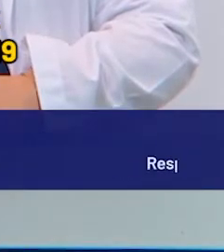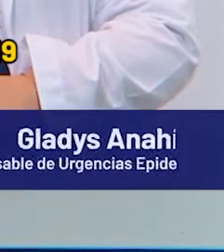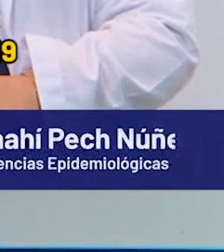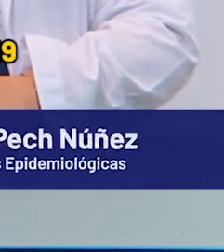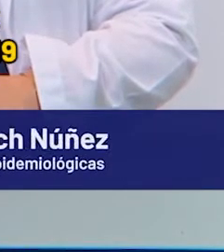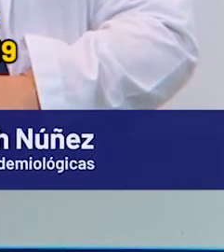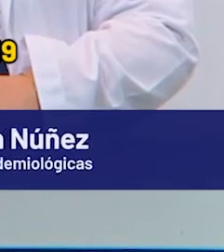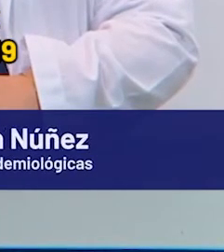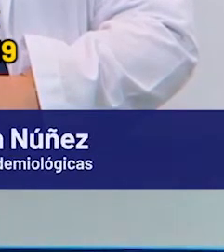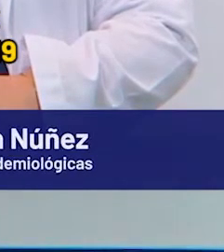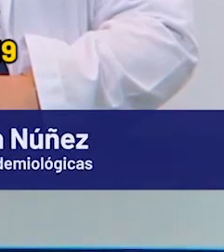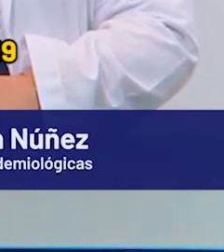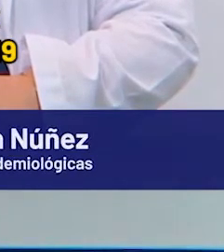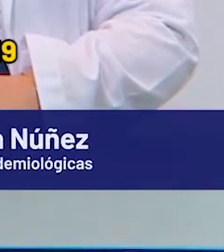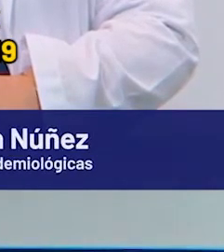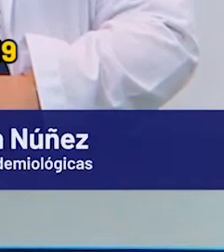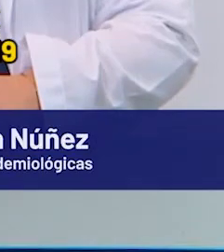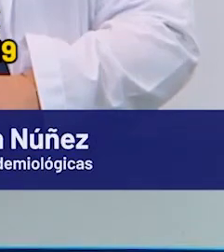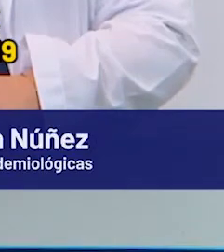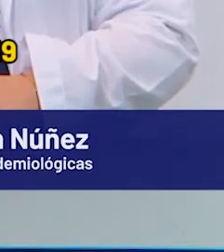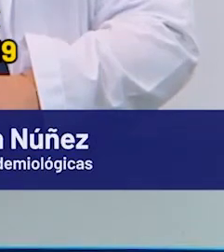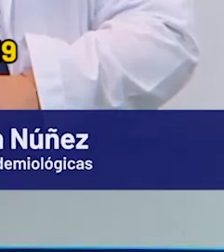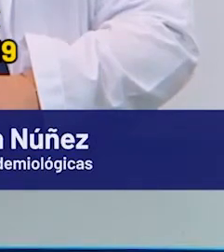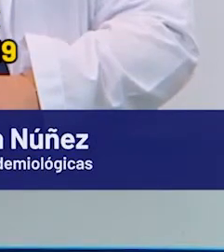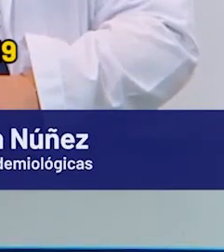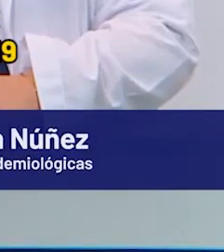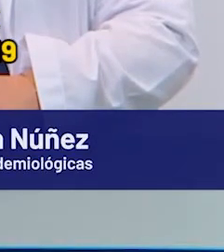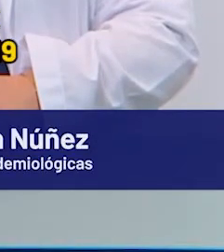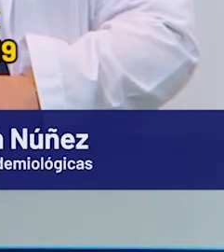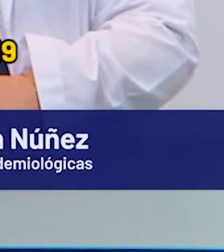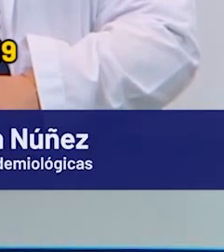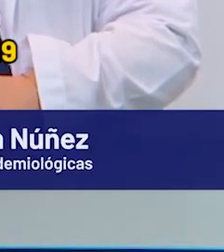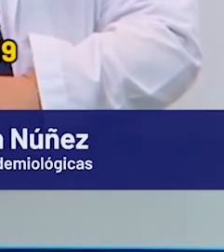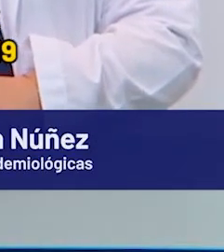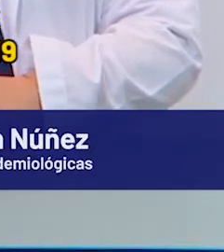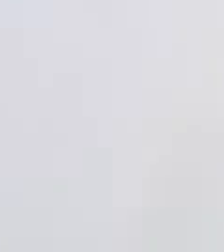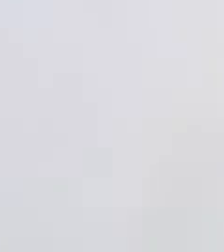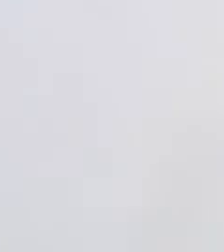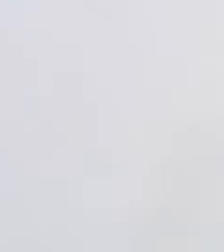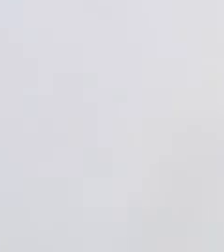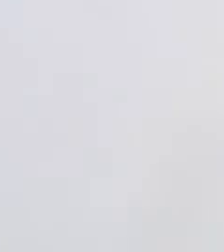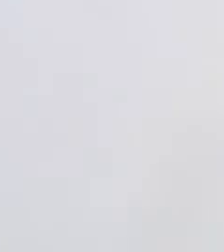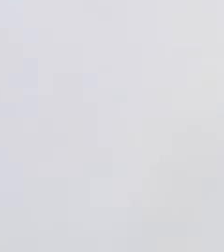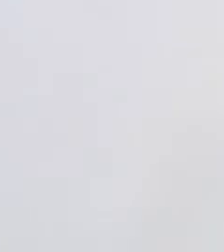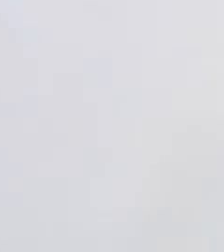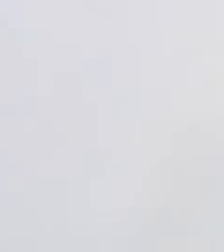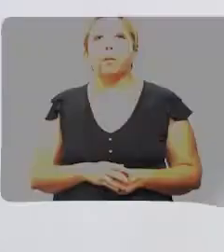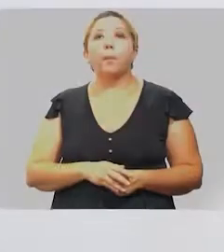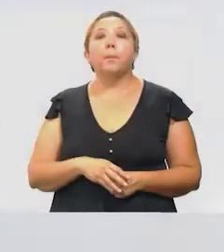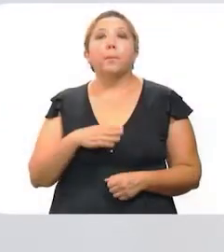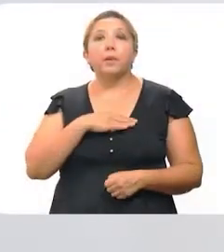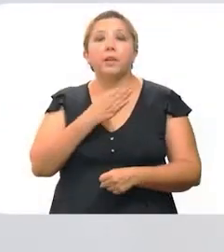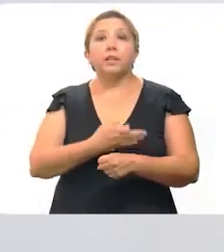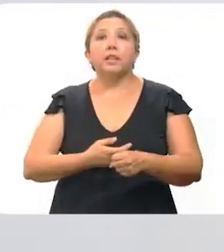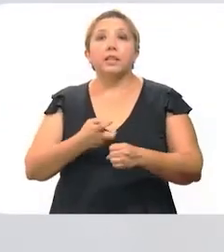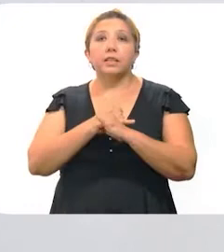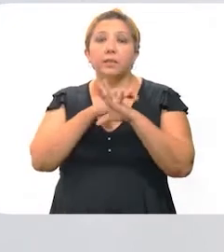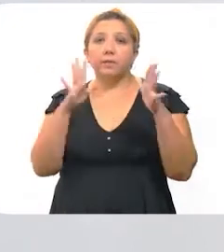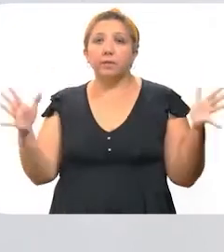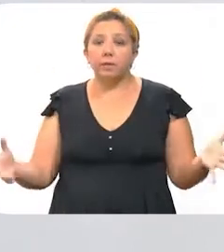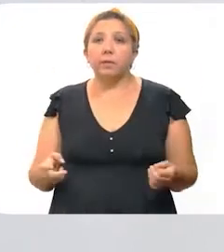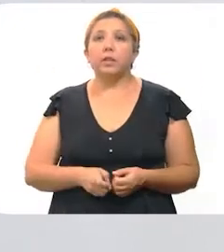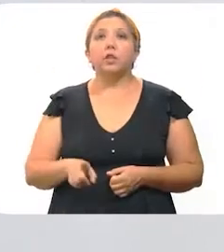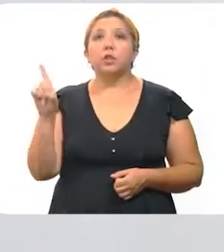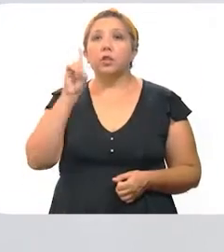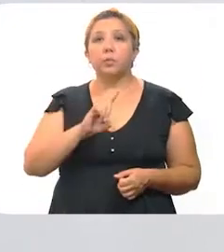Buenas tardes. Nos disponemos a dar el parte médico relacionado con el COVID-19 en Yucatán. Adelante, doctora Nay. Gracias, doctora. Buenas tardes. Este es el parte